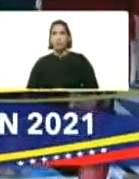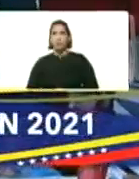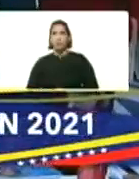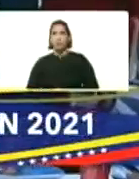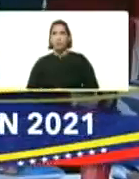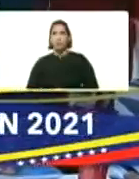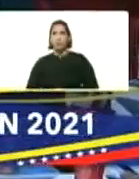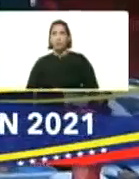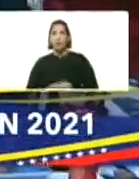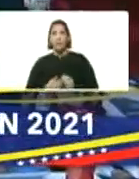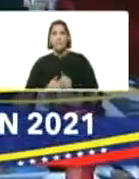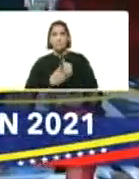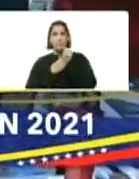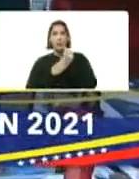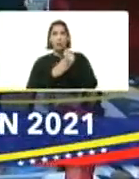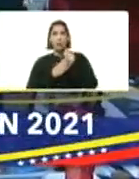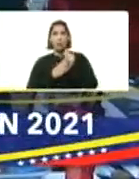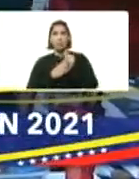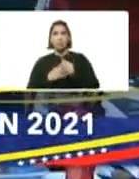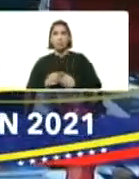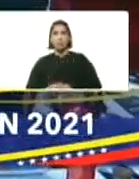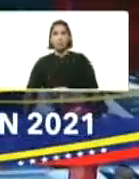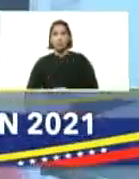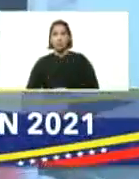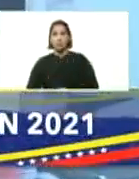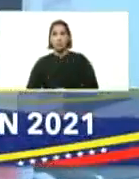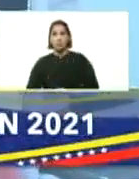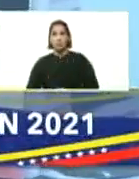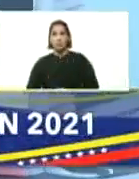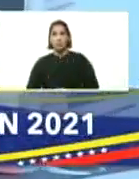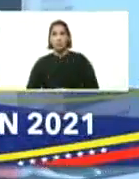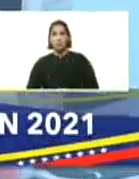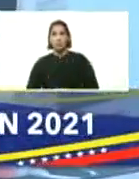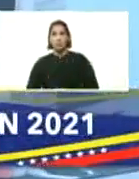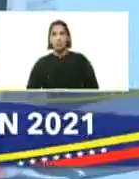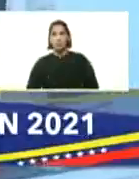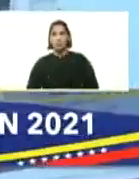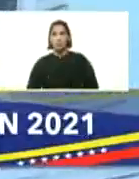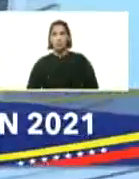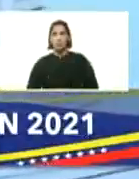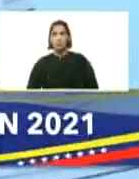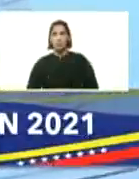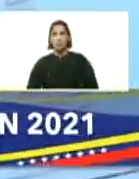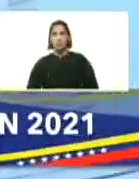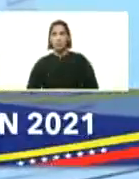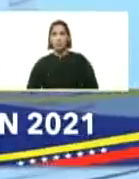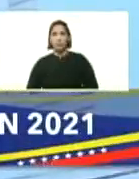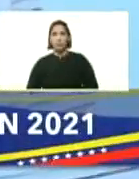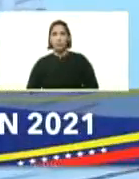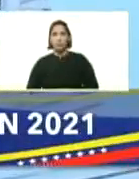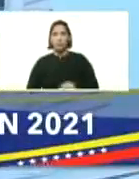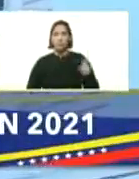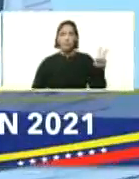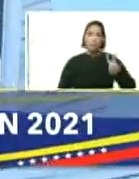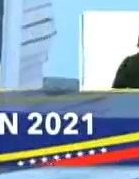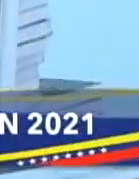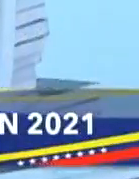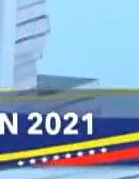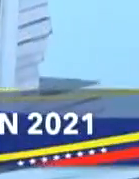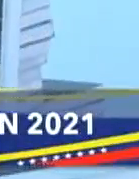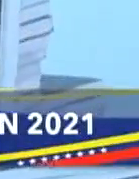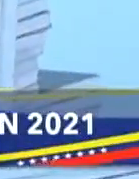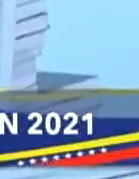héroe Nguyễn Văn Trỗi. La conexión entre Venezuela y Vietnam